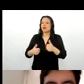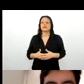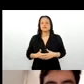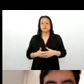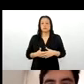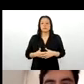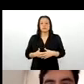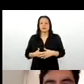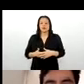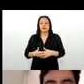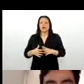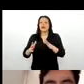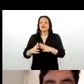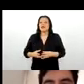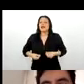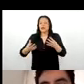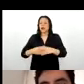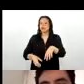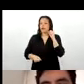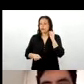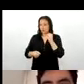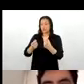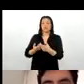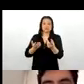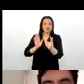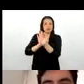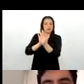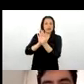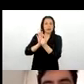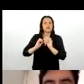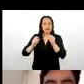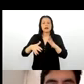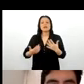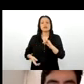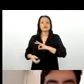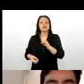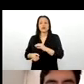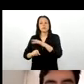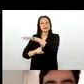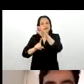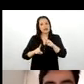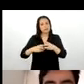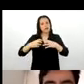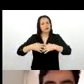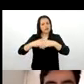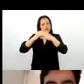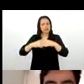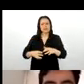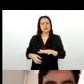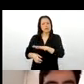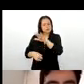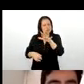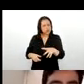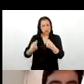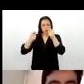los otorgamientos de derecho que se da a través del aprovechamiento del paisaje y el fortalecimiento de la oferta turística, que lo voy a mencionar más